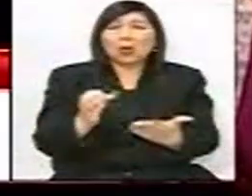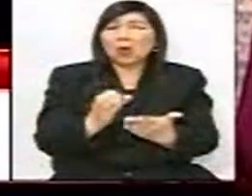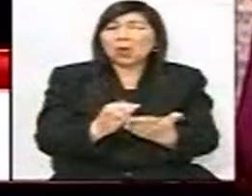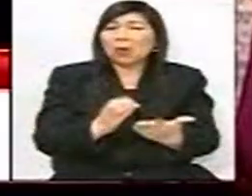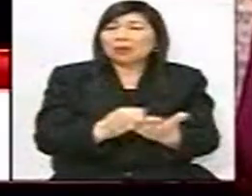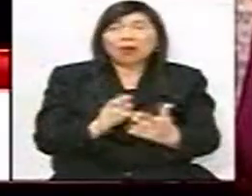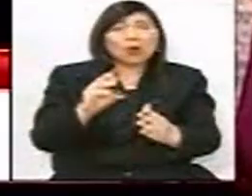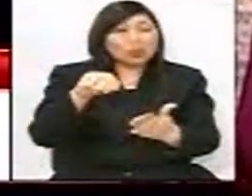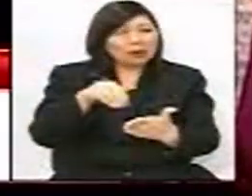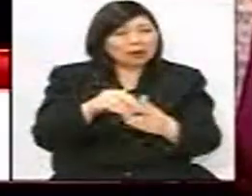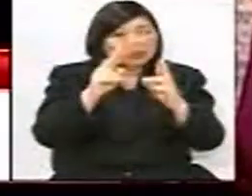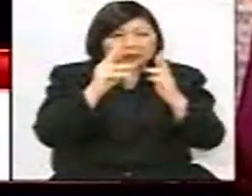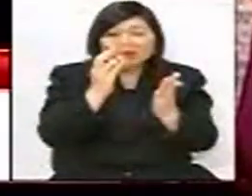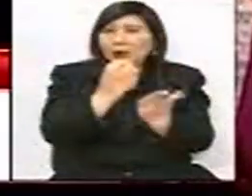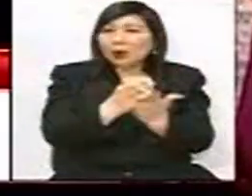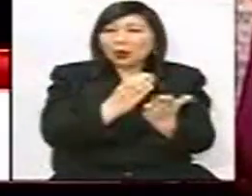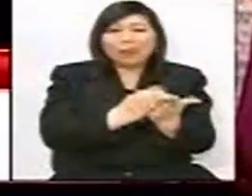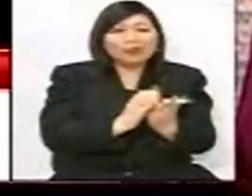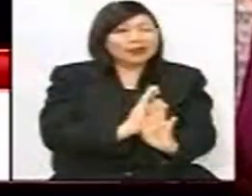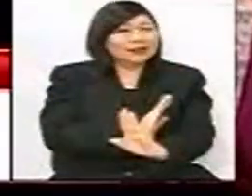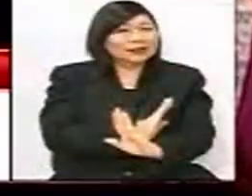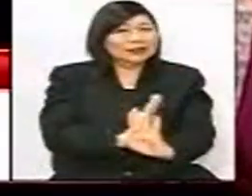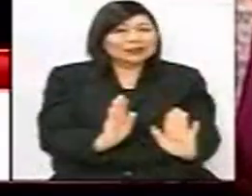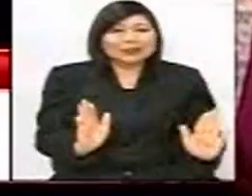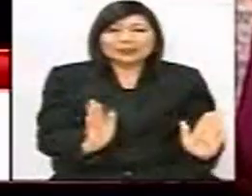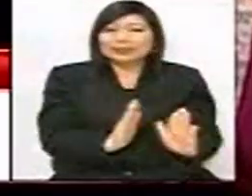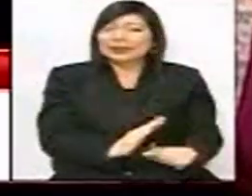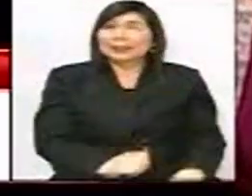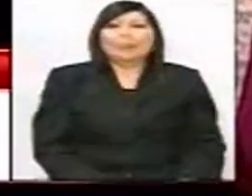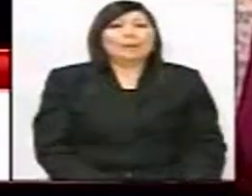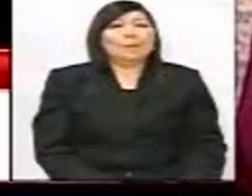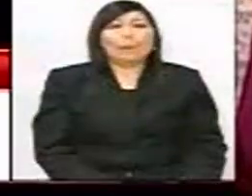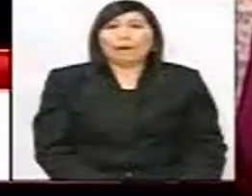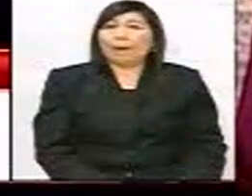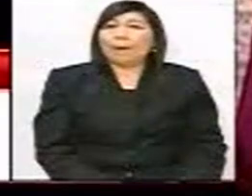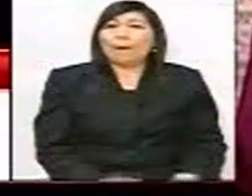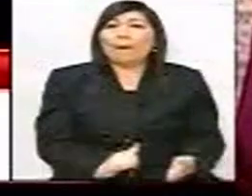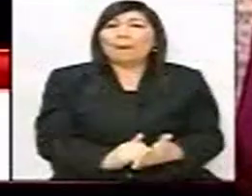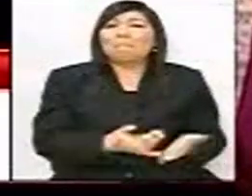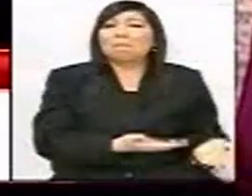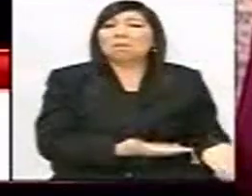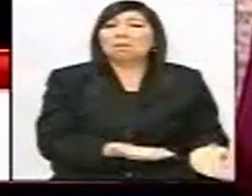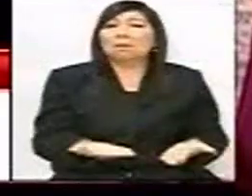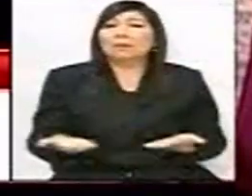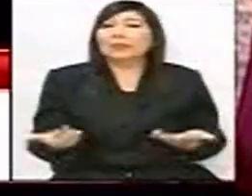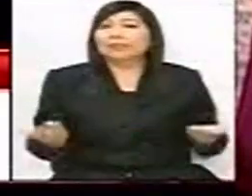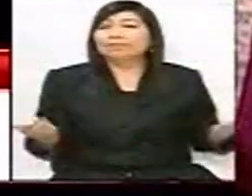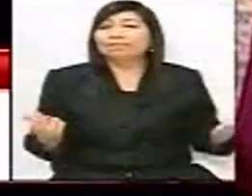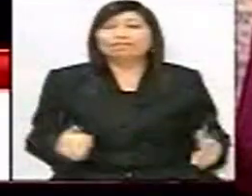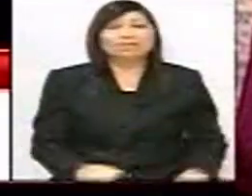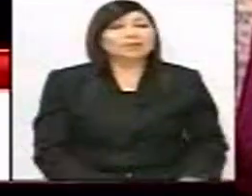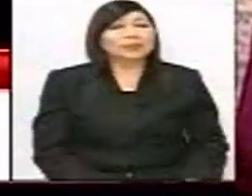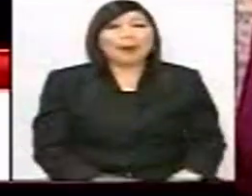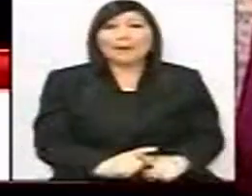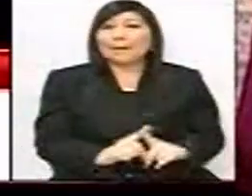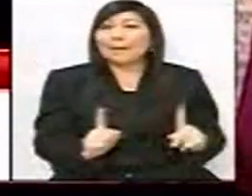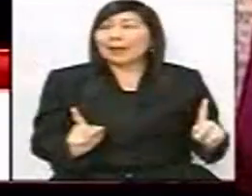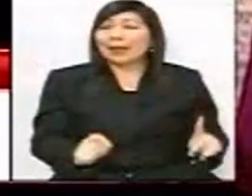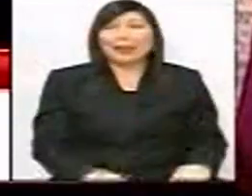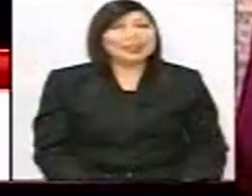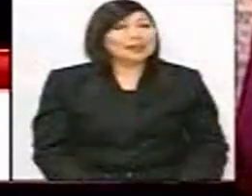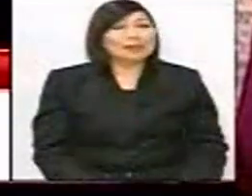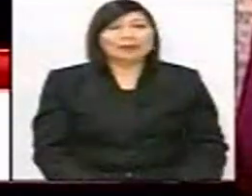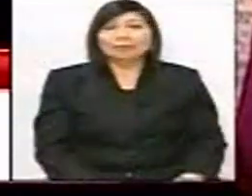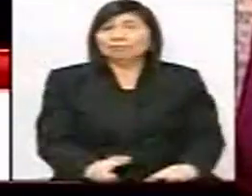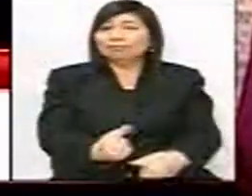contrato, incumplimientos del contrato. Hay arbitrajes que se están llevando a cabo, pero no